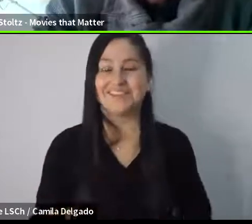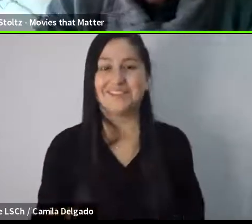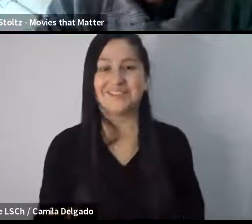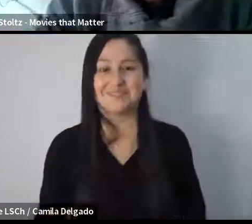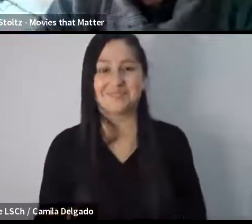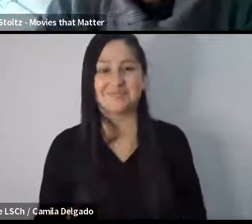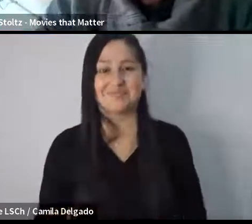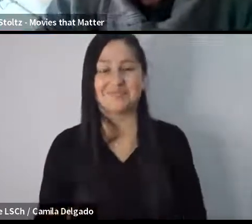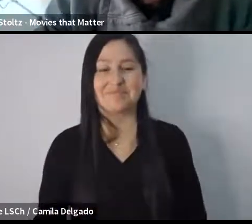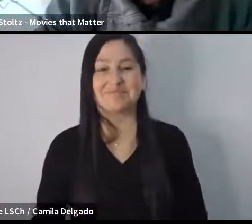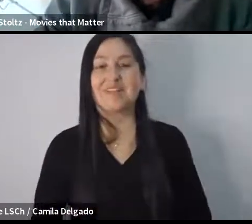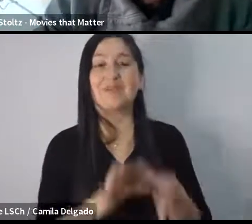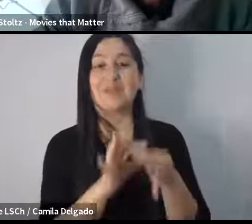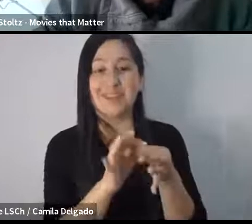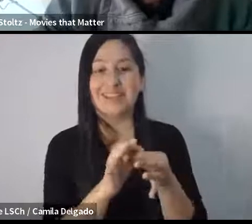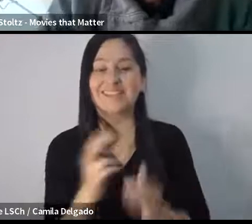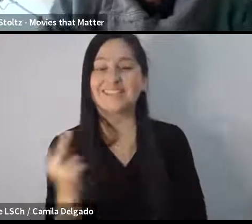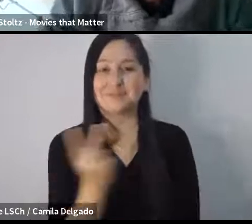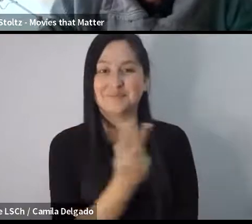Gracias a los dos.